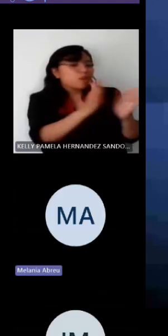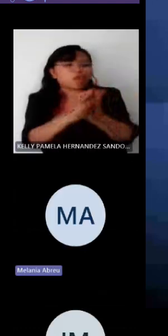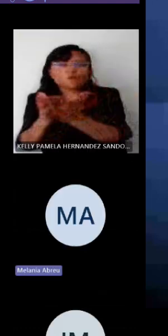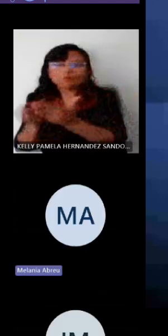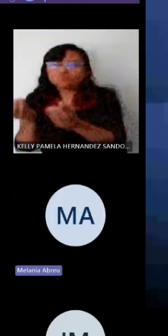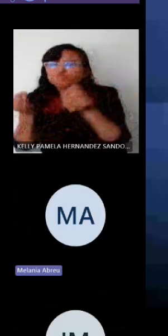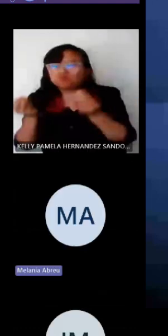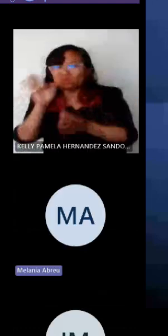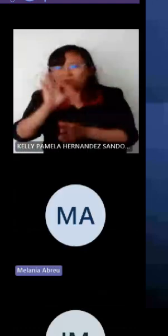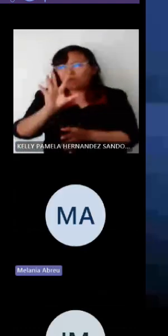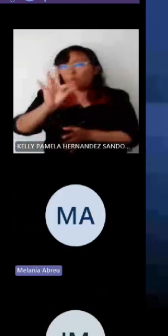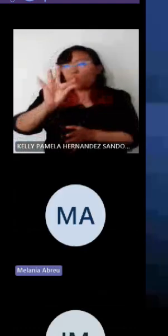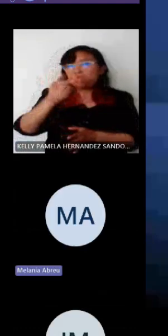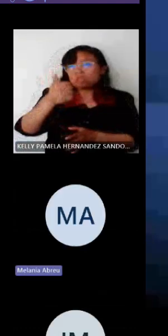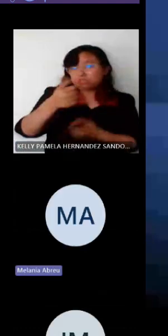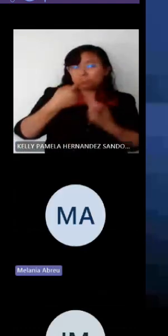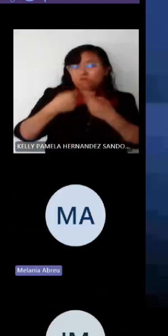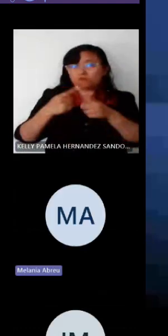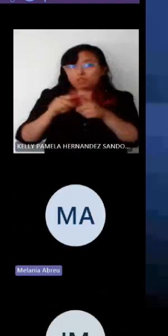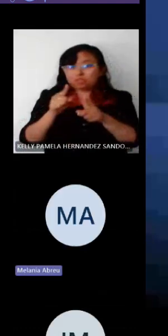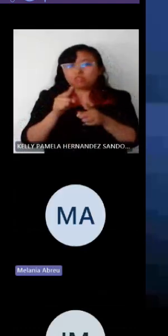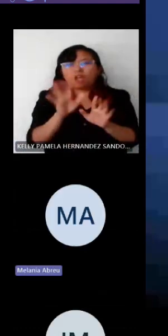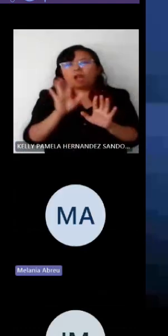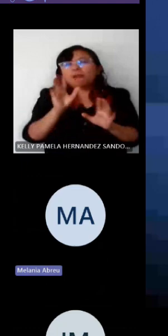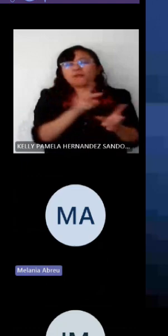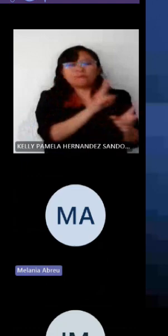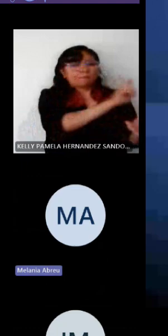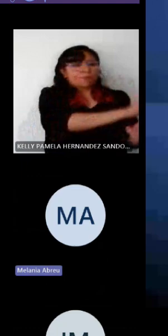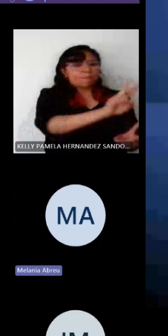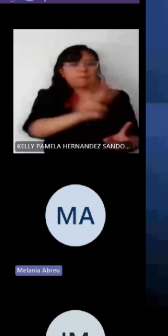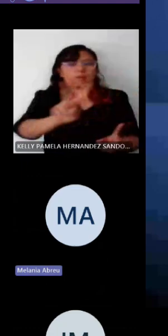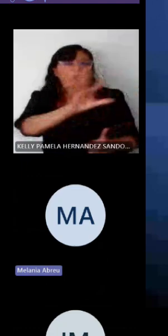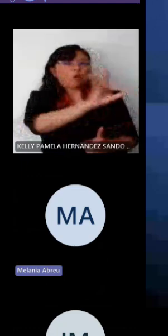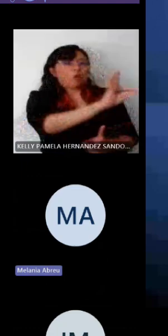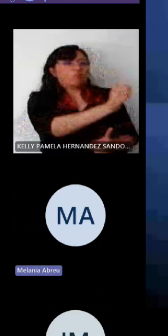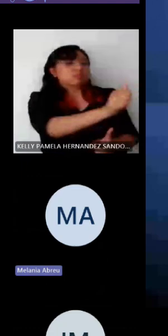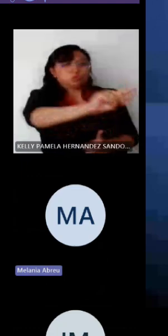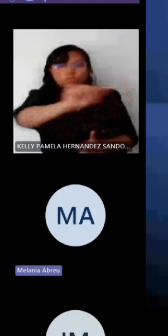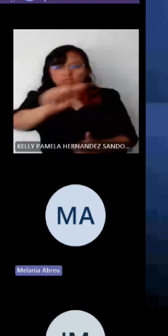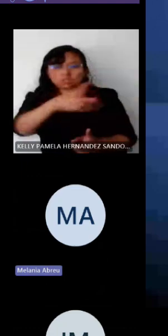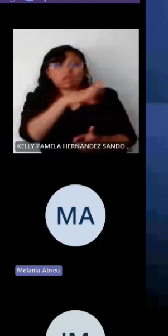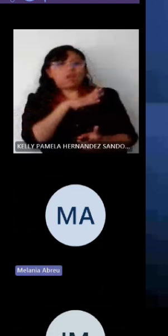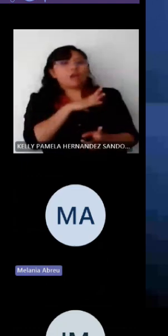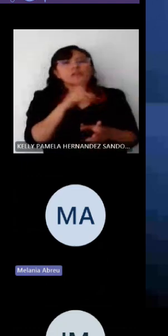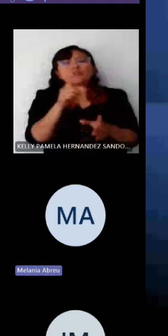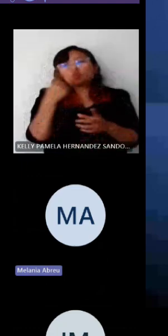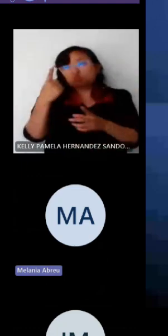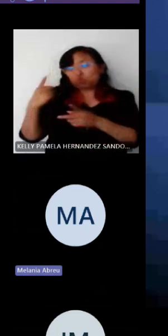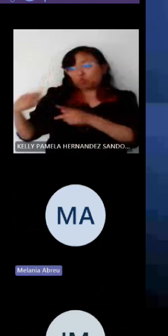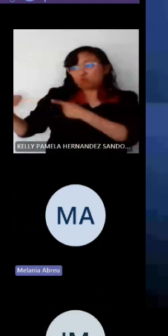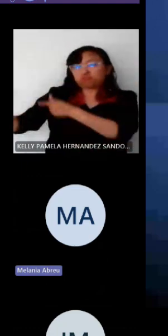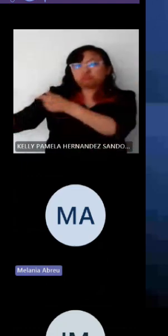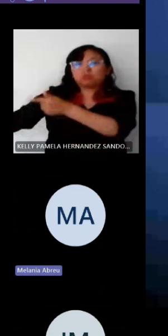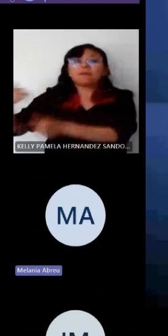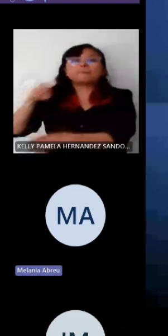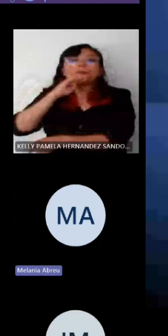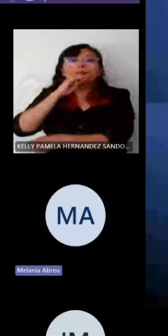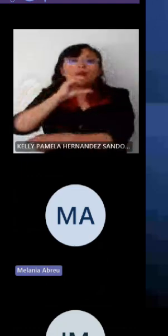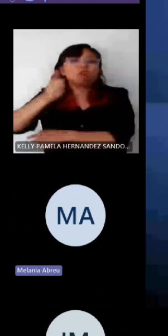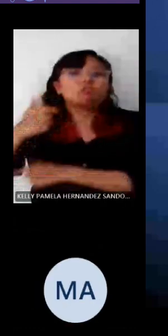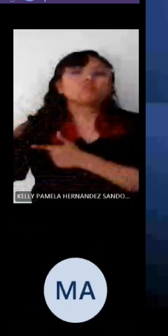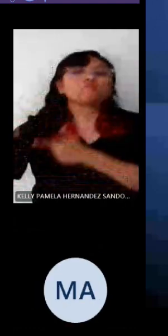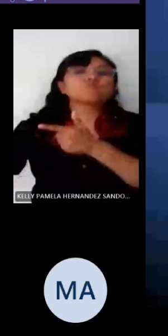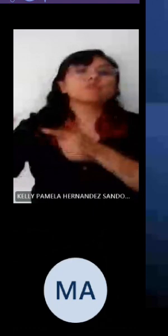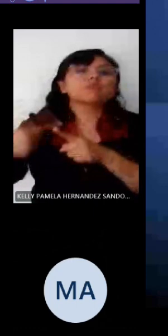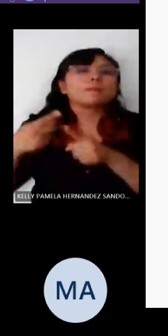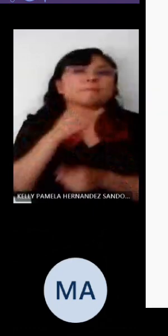46 libreros que vienen en parejas. Un librero lo heredamos de mamá y otro librero lo heredamos de papá. Entonces, los genes, si